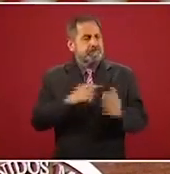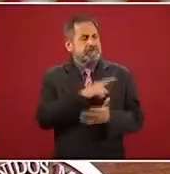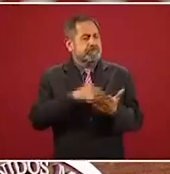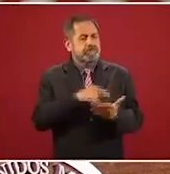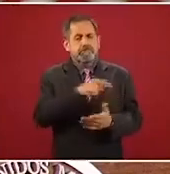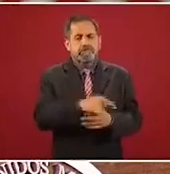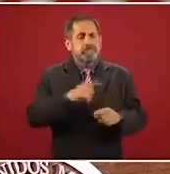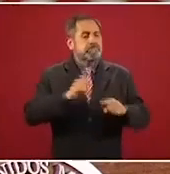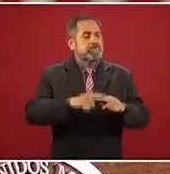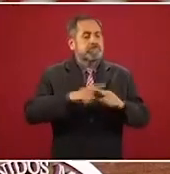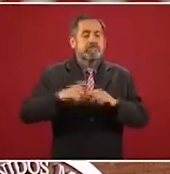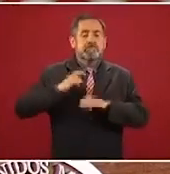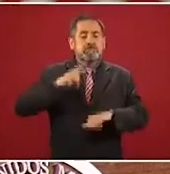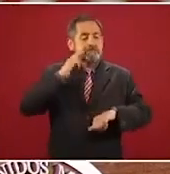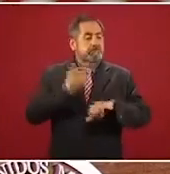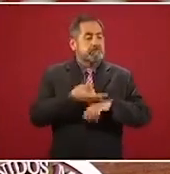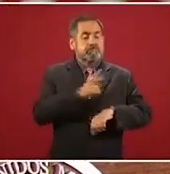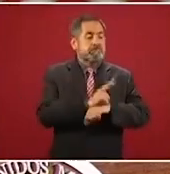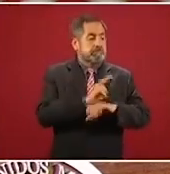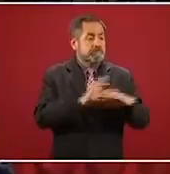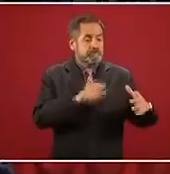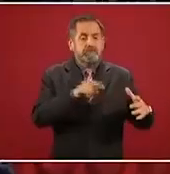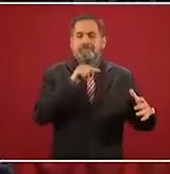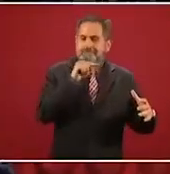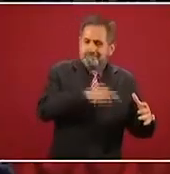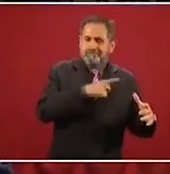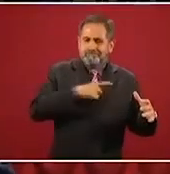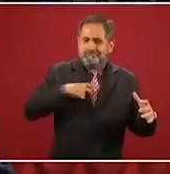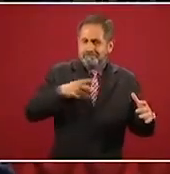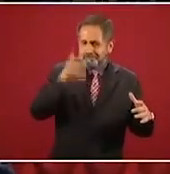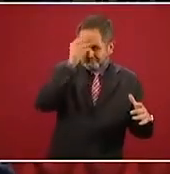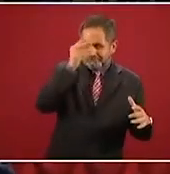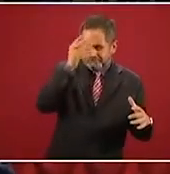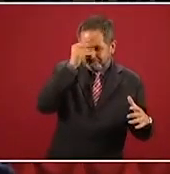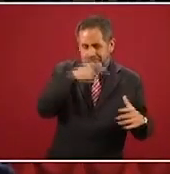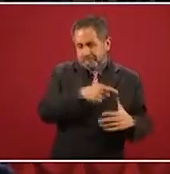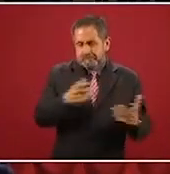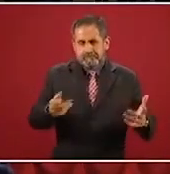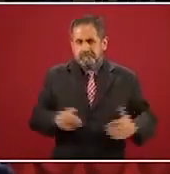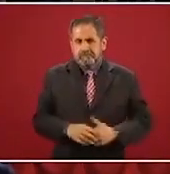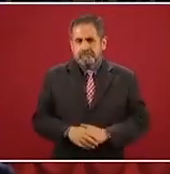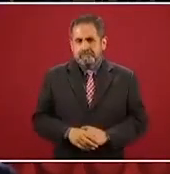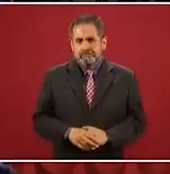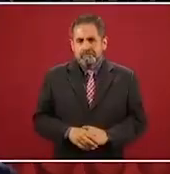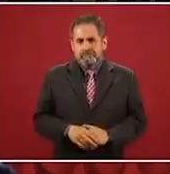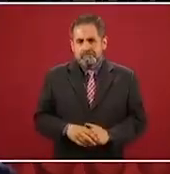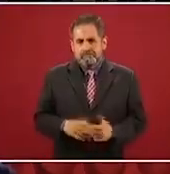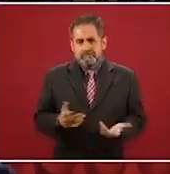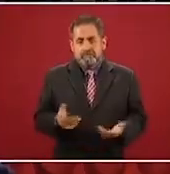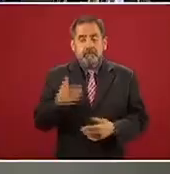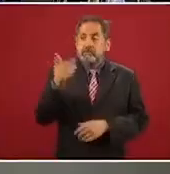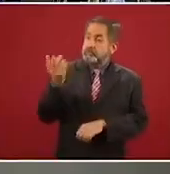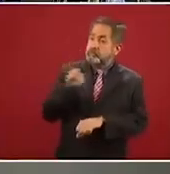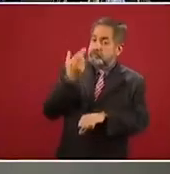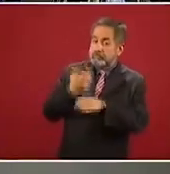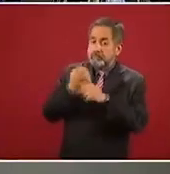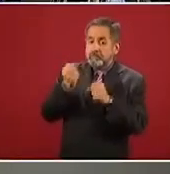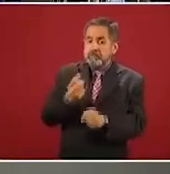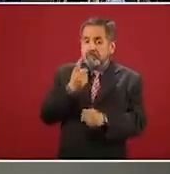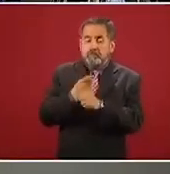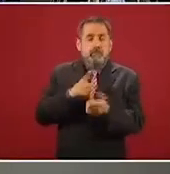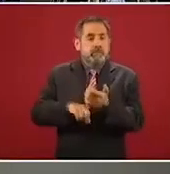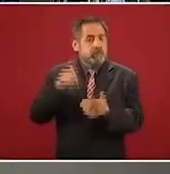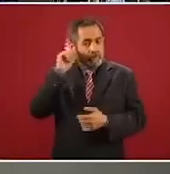correspondiente, quienes se hacen cargo de atender estos asuntos, ¿no? Pero el secretario de Seguridad Pública